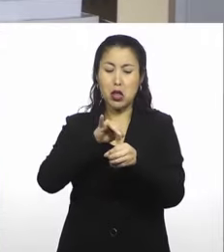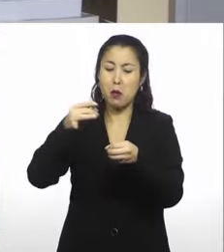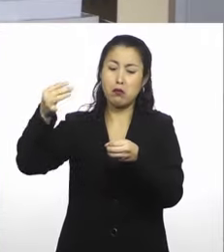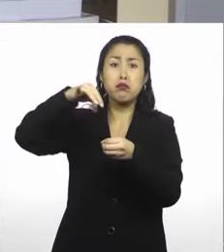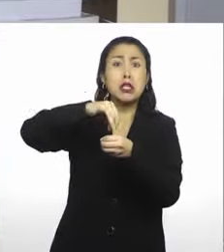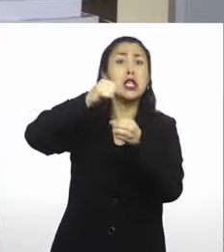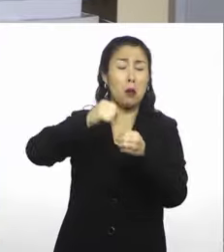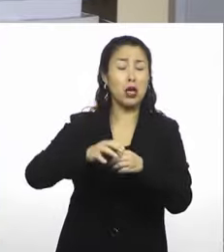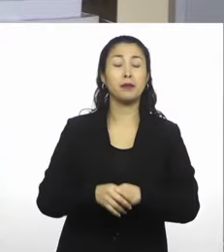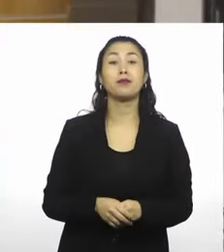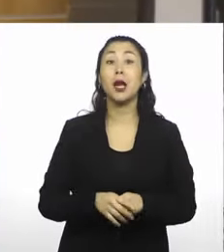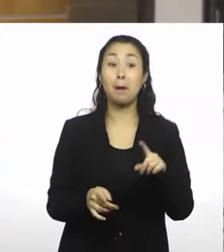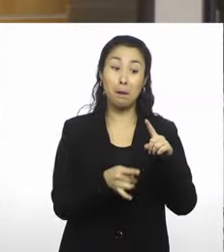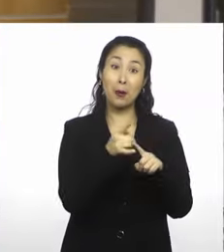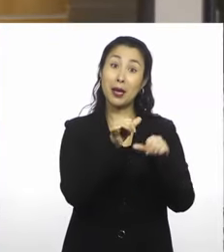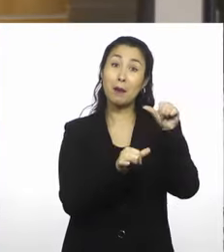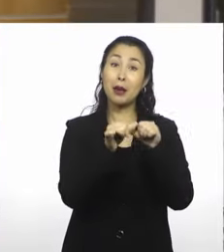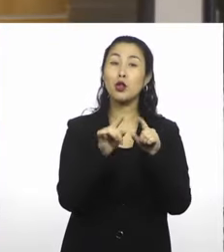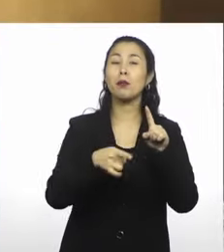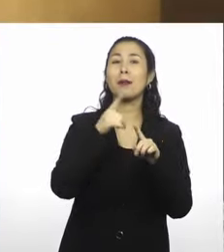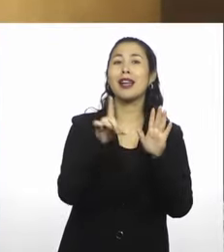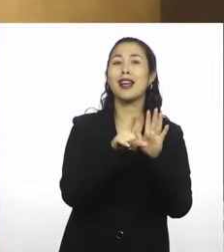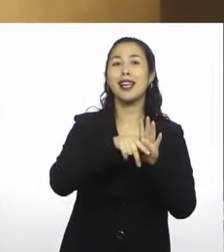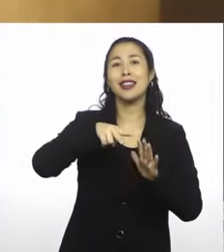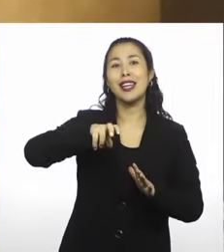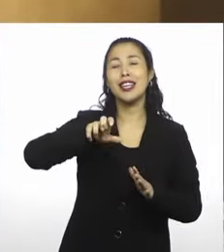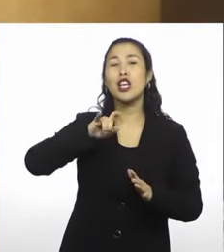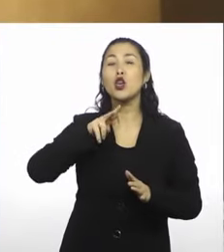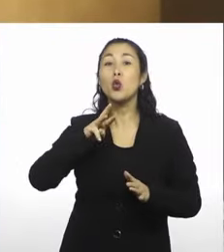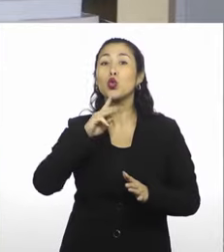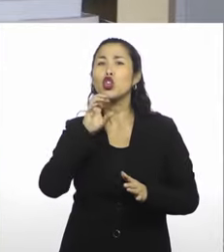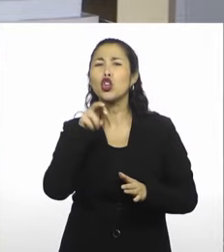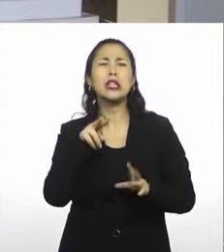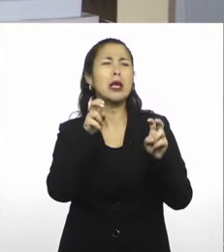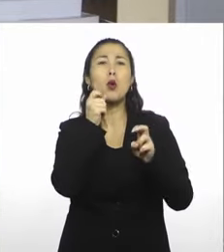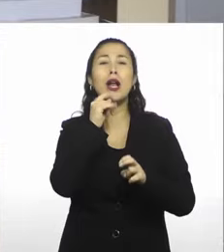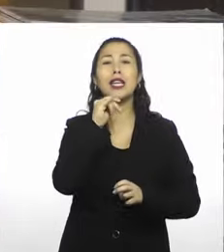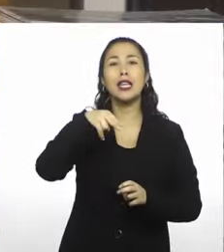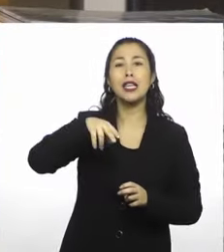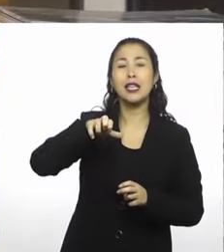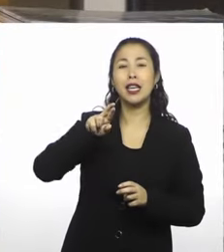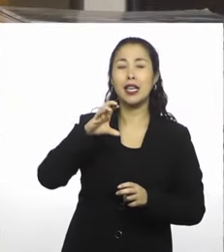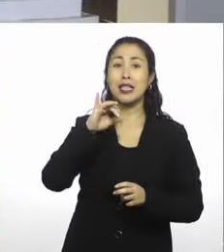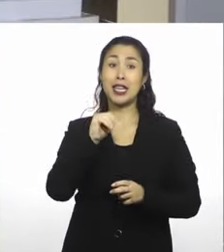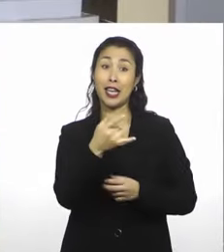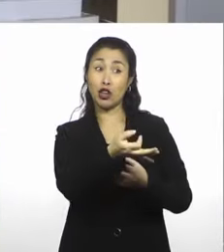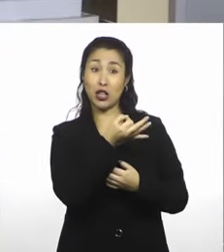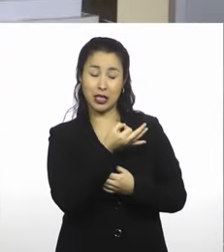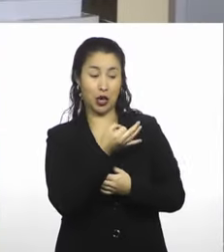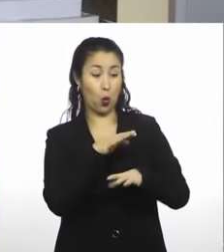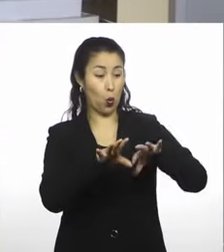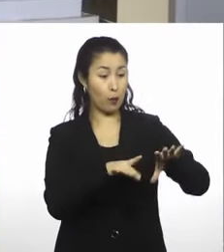tiene que ver con la primera ley de Newton, que habla sobre la inercia. Ahora, ¿qué nos dice esta ley? Nos dice que los cuerpos que están